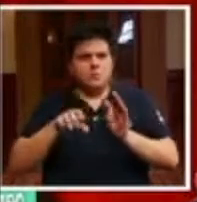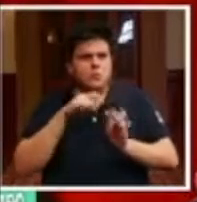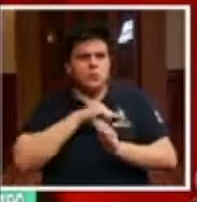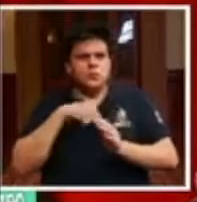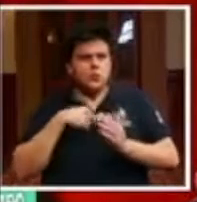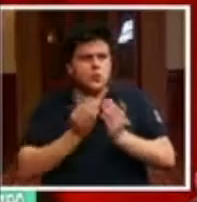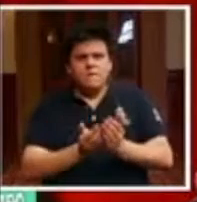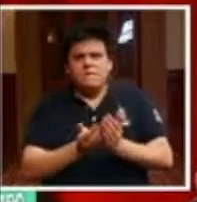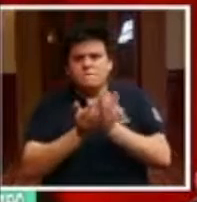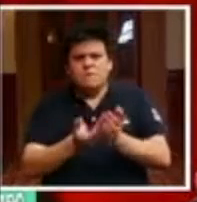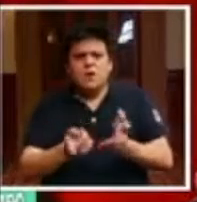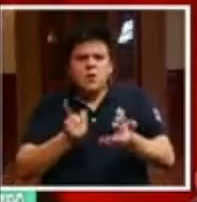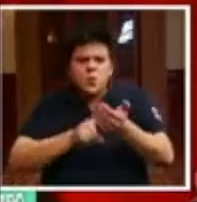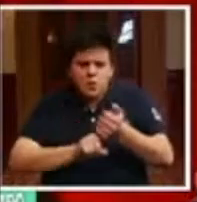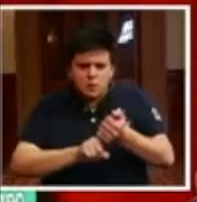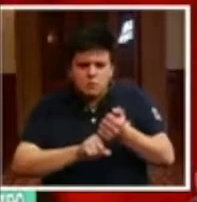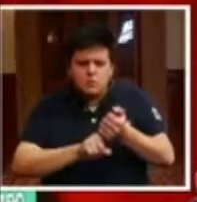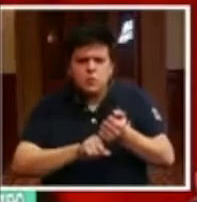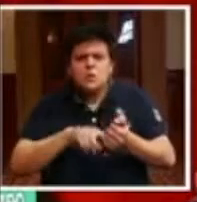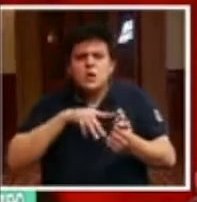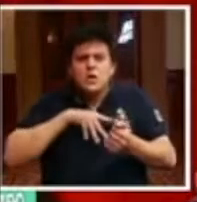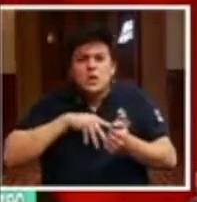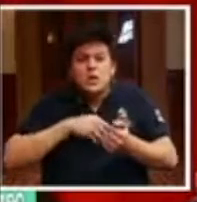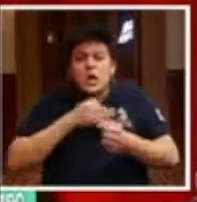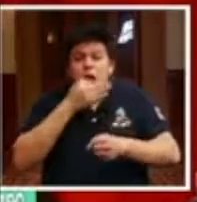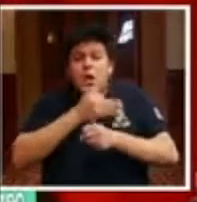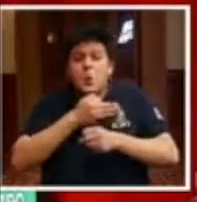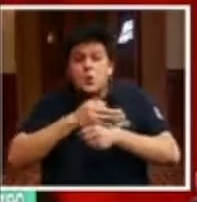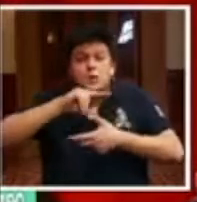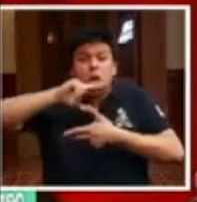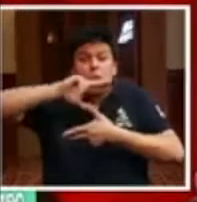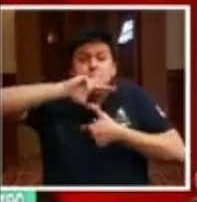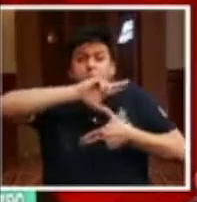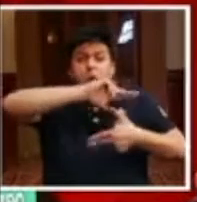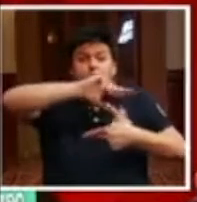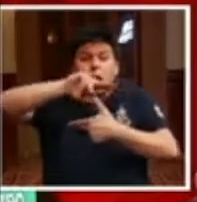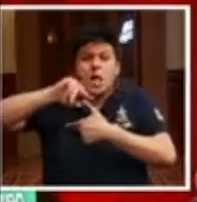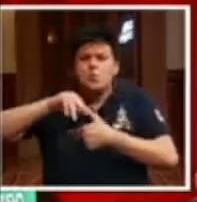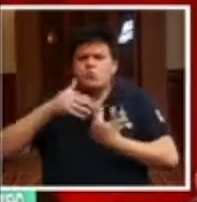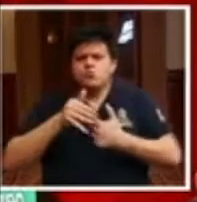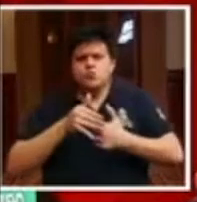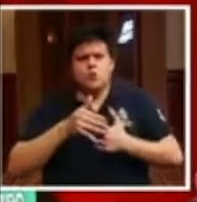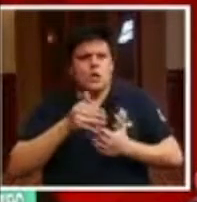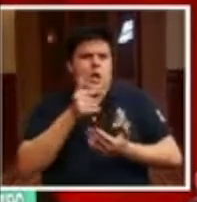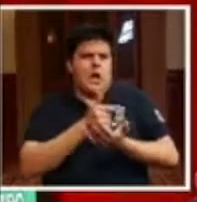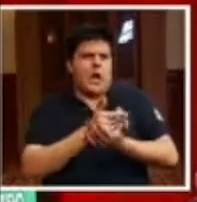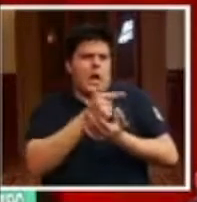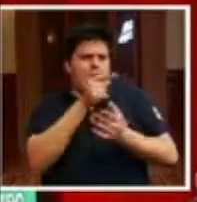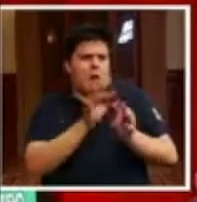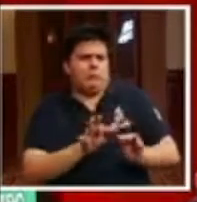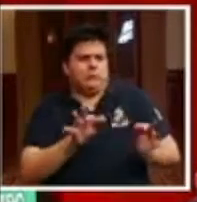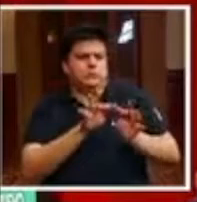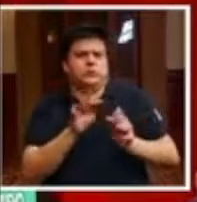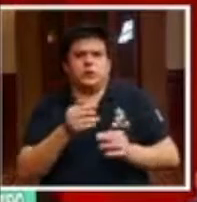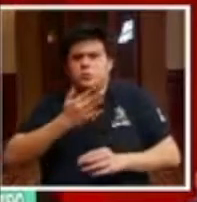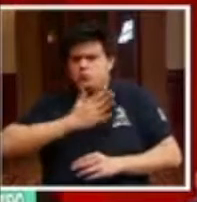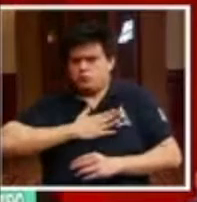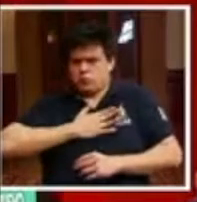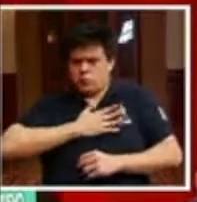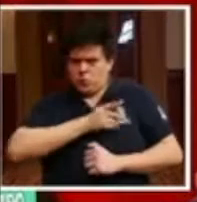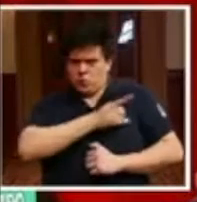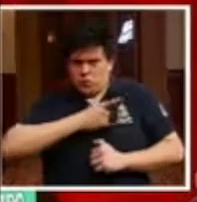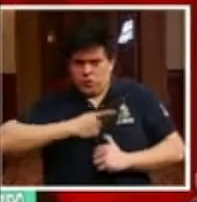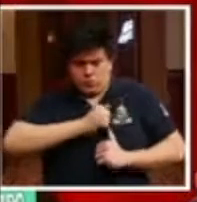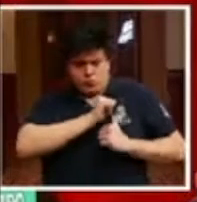todos y existe una tormenta muy importante. Un servidor me toca llevar el timón